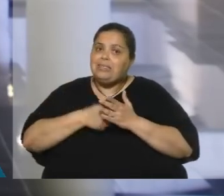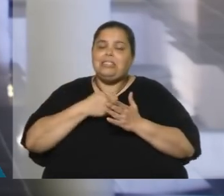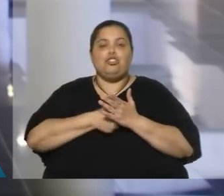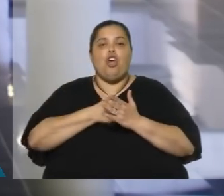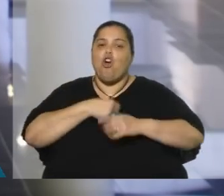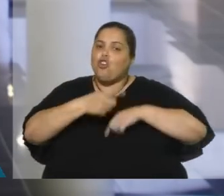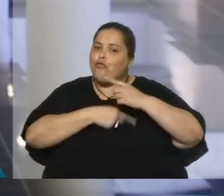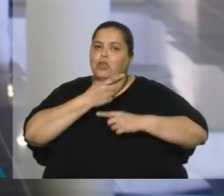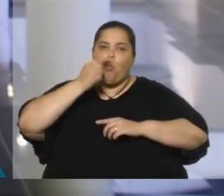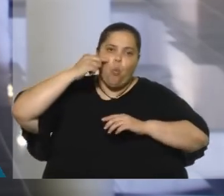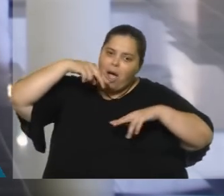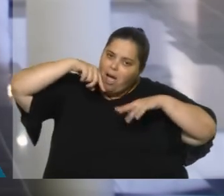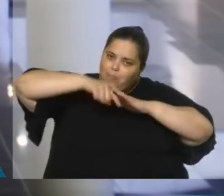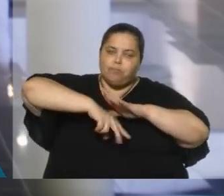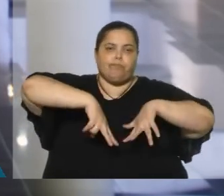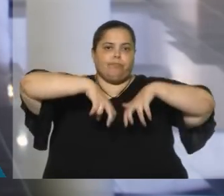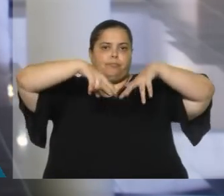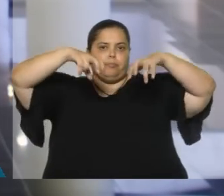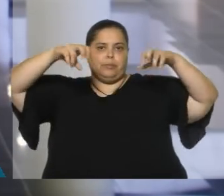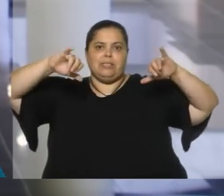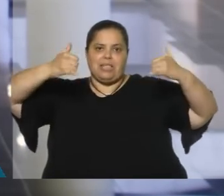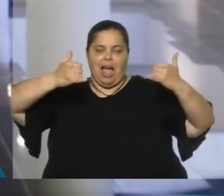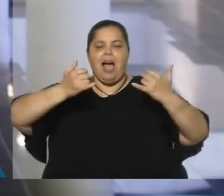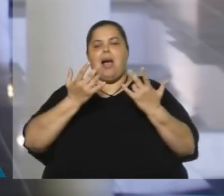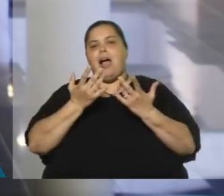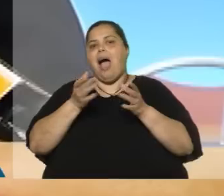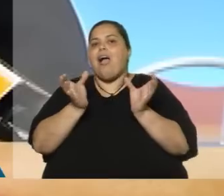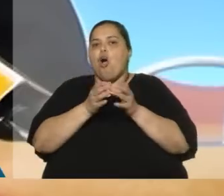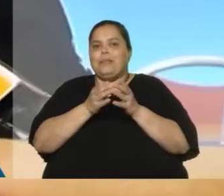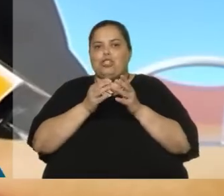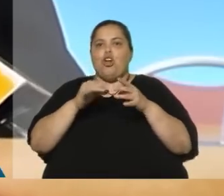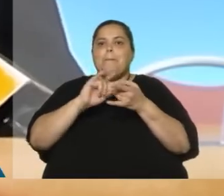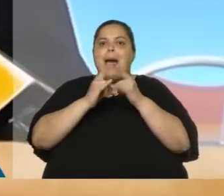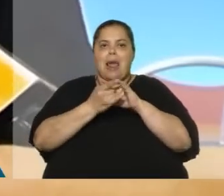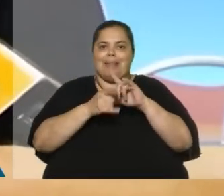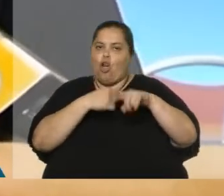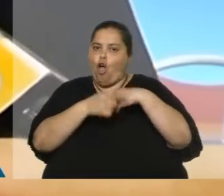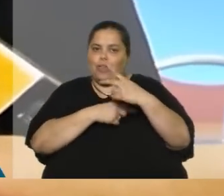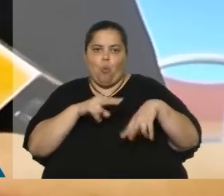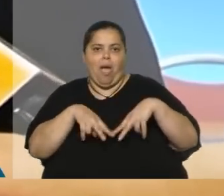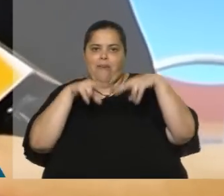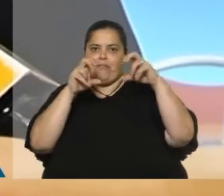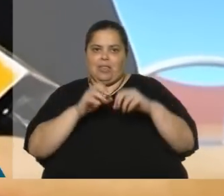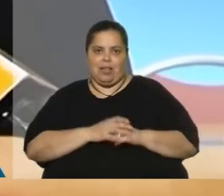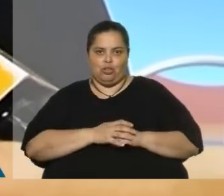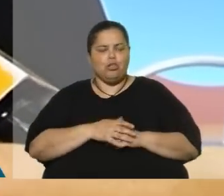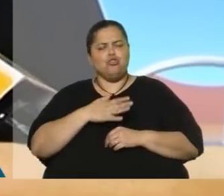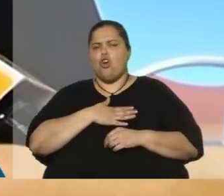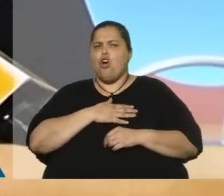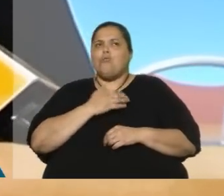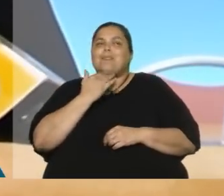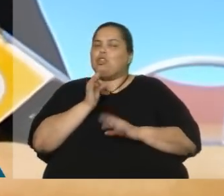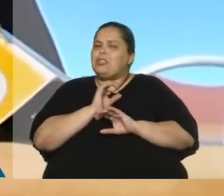Charles Carrera, que está ya en manos de una investigadora parlamentaria. No sé si se puede calificar de